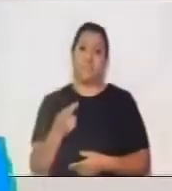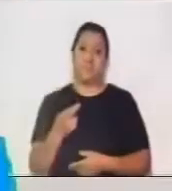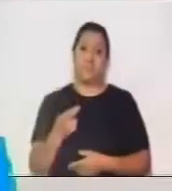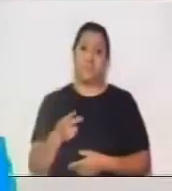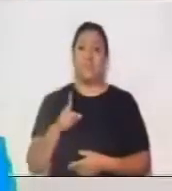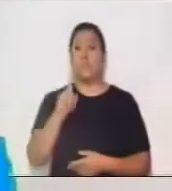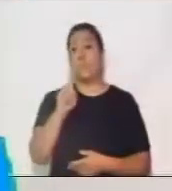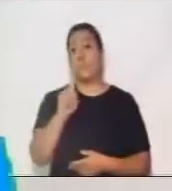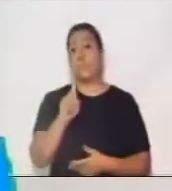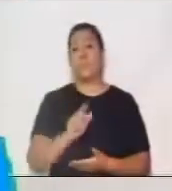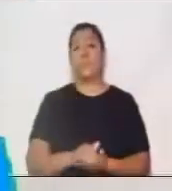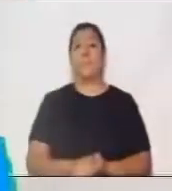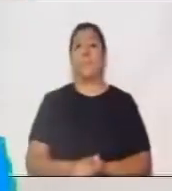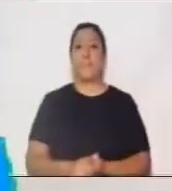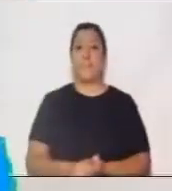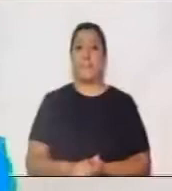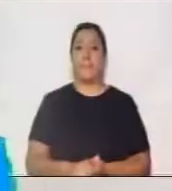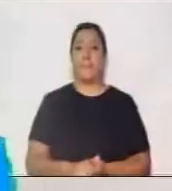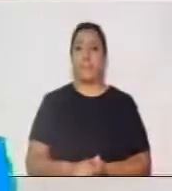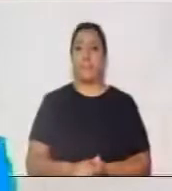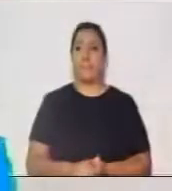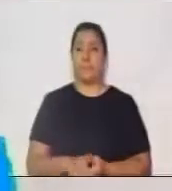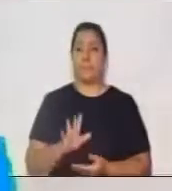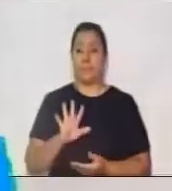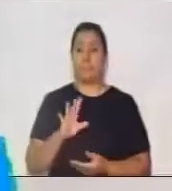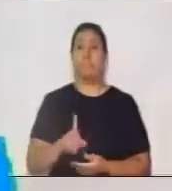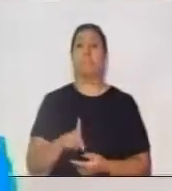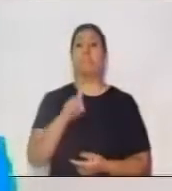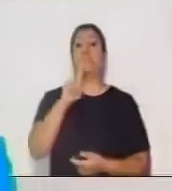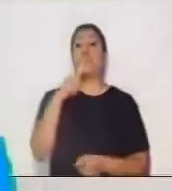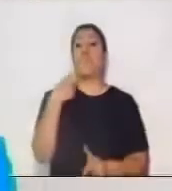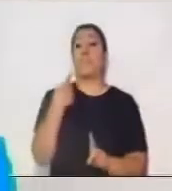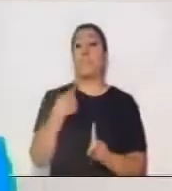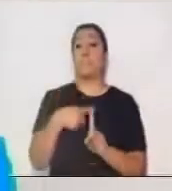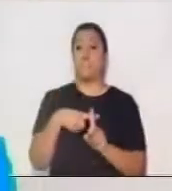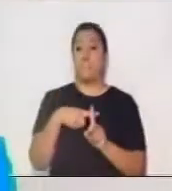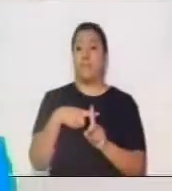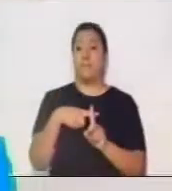¿Sabes que te voy a andar contestando esas preguntas? ¿Perdón?